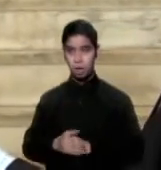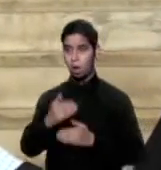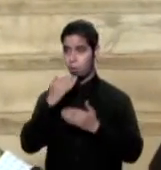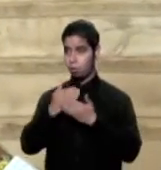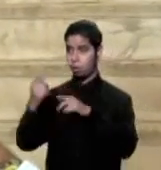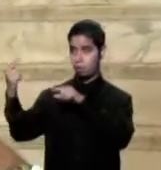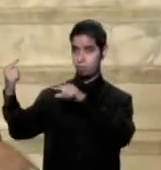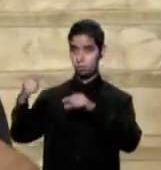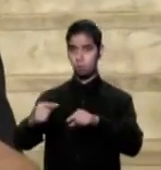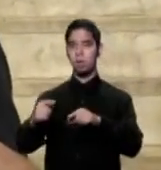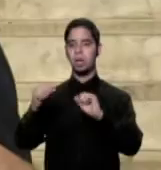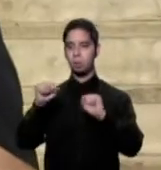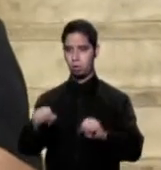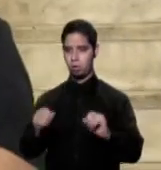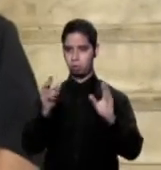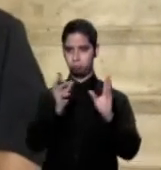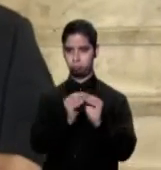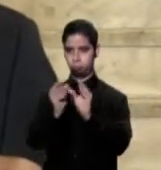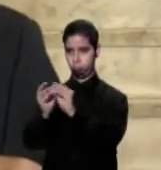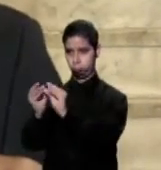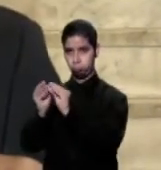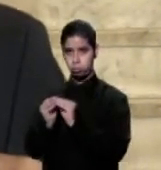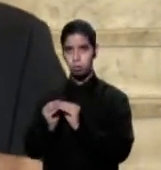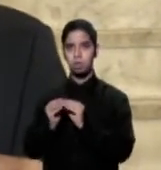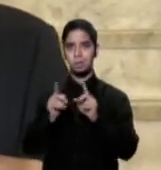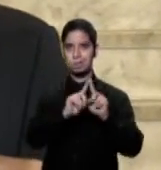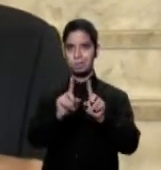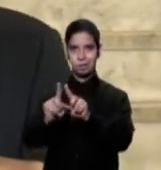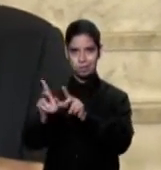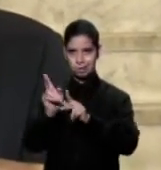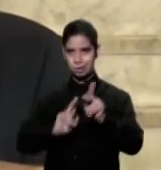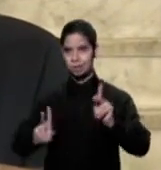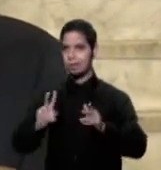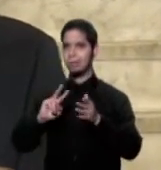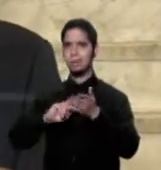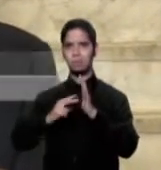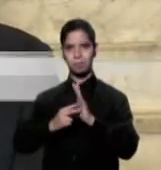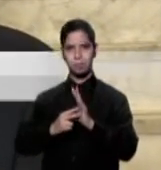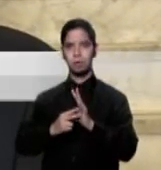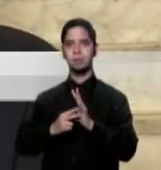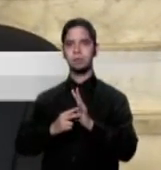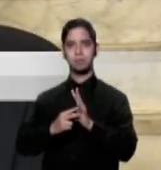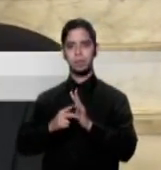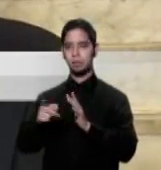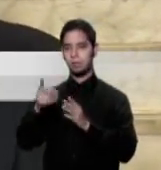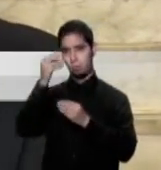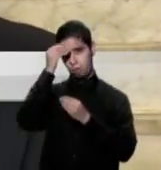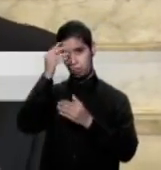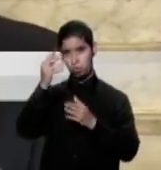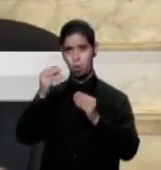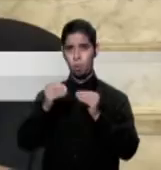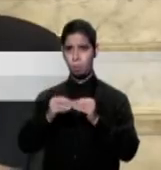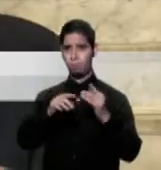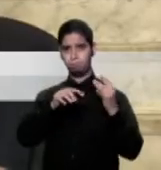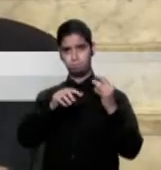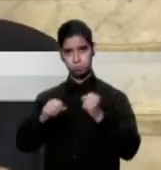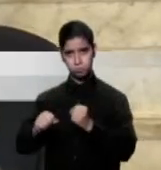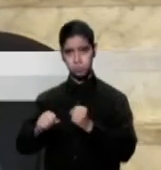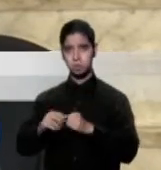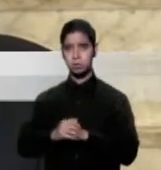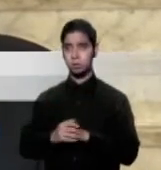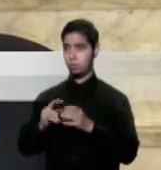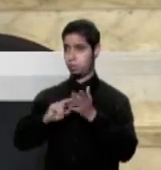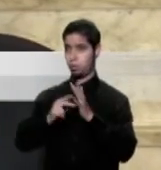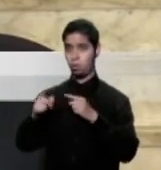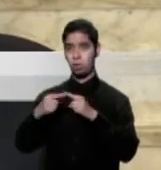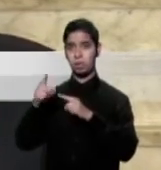todos y reunirse con el liderato local, eso le da más fuerza y más credibilidad cuando entonces está cabildeando en el Congreso,